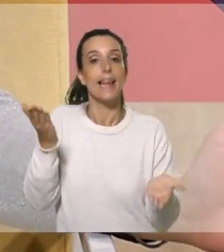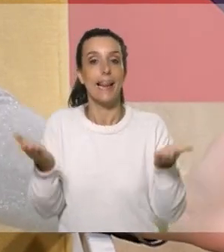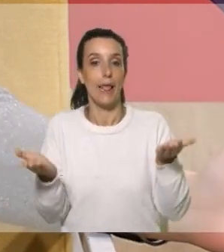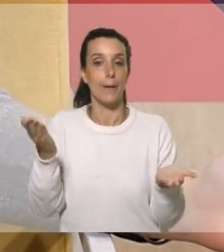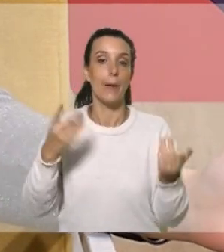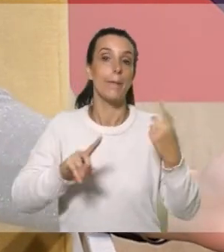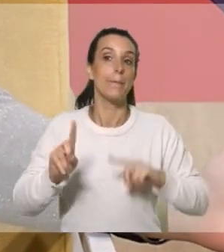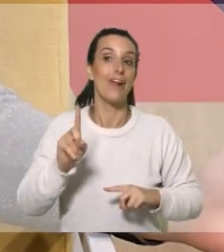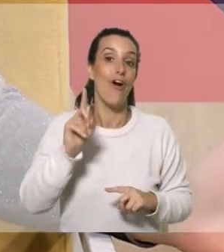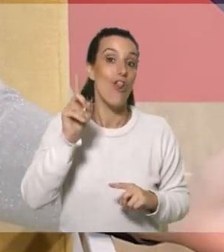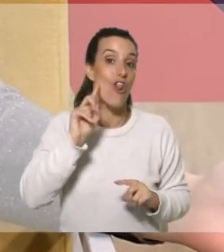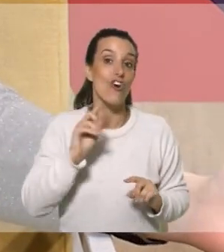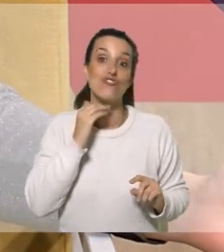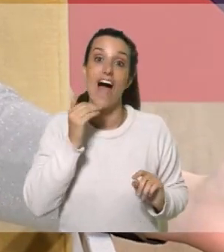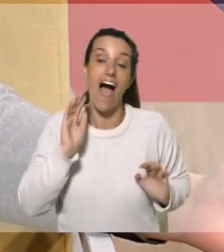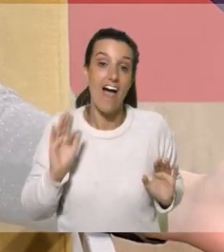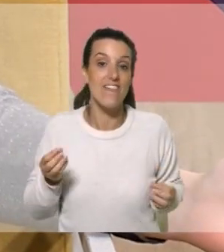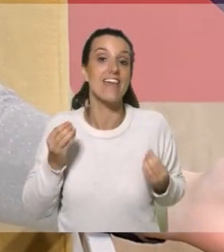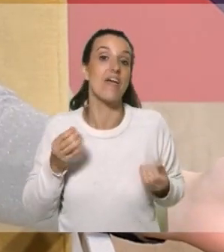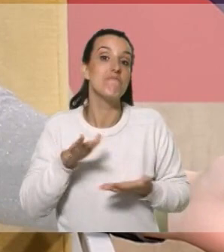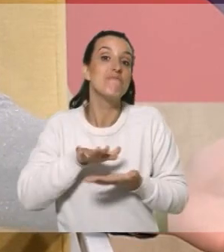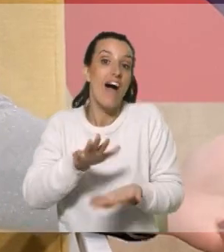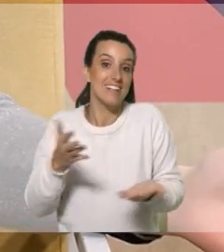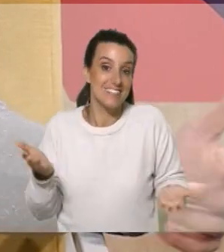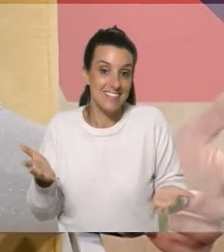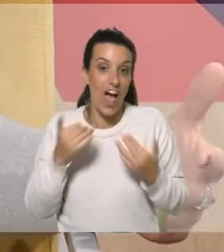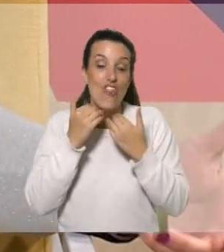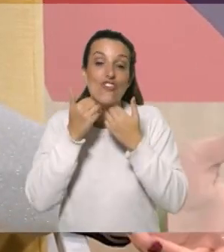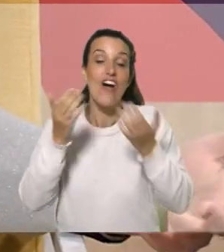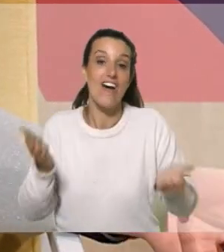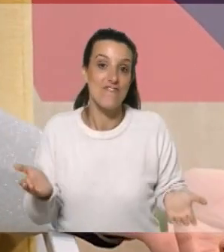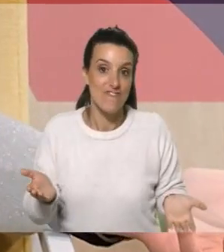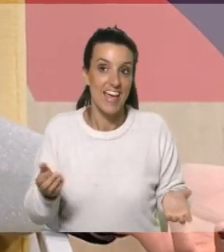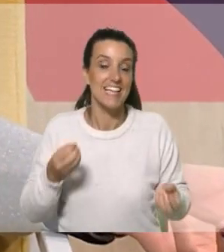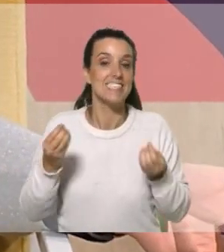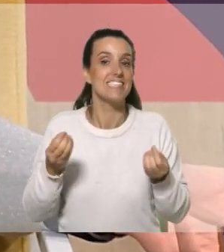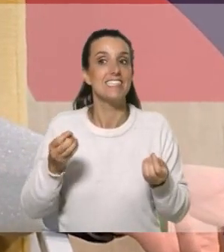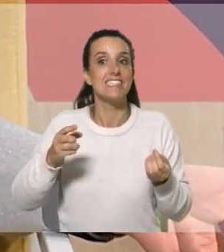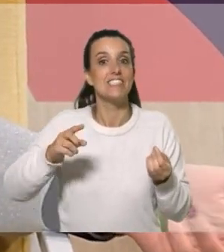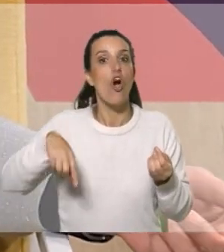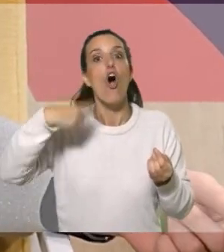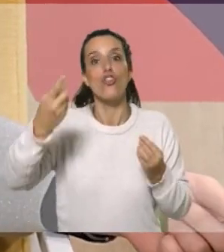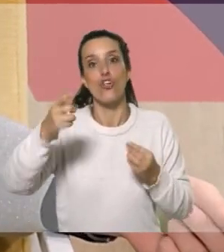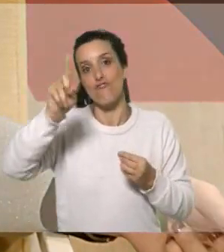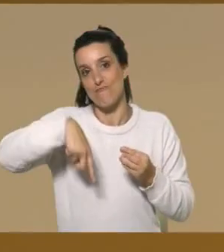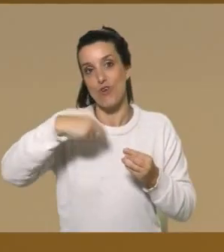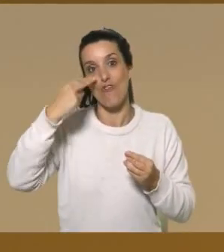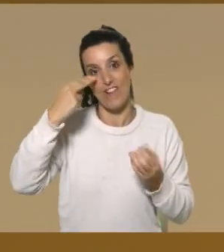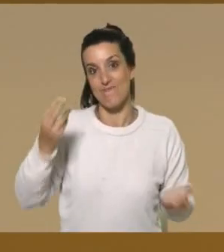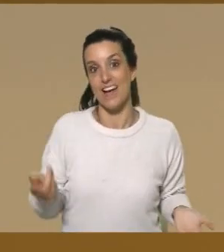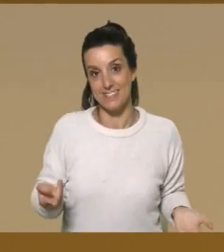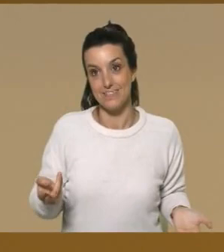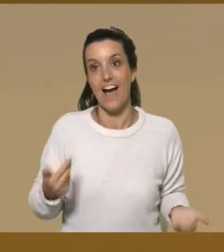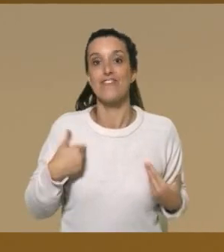no sabemos si se pasa si si no terminan apareciendo otros conflictos No claro qué es lo que